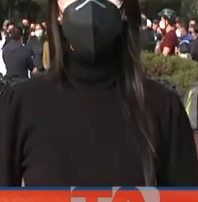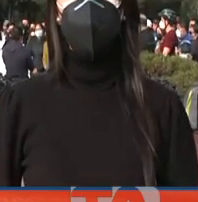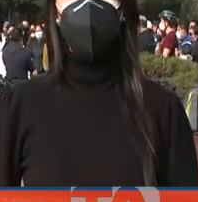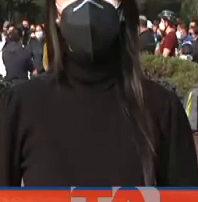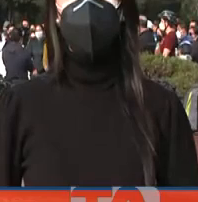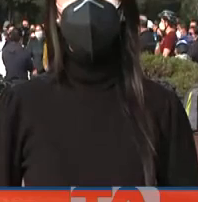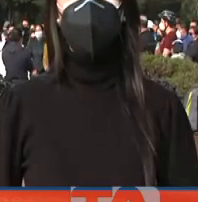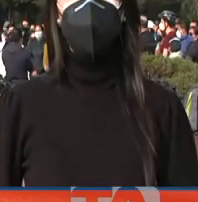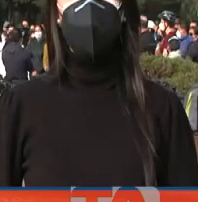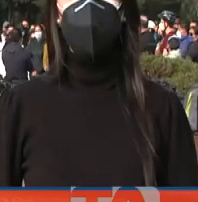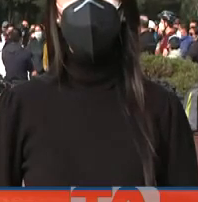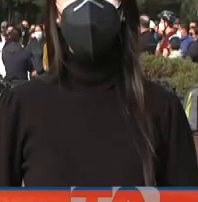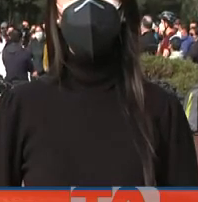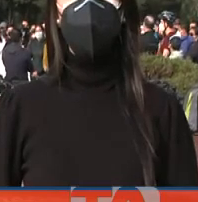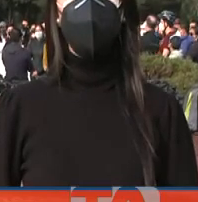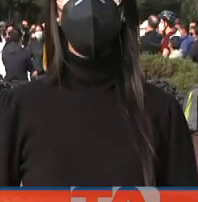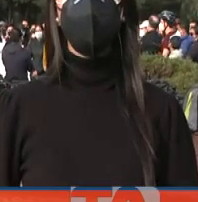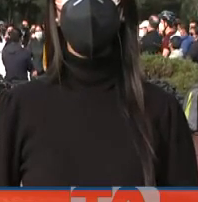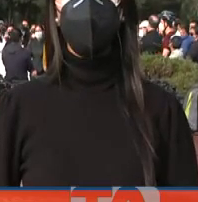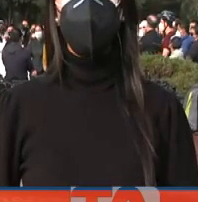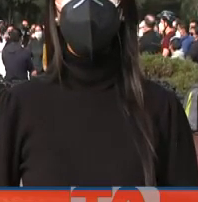novedades para hoy.